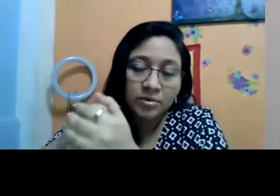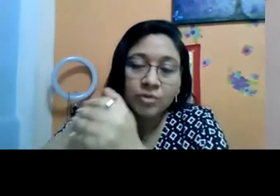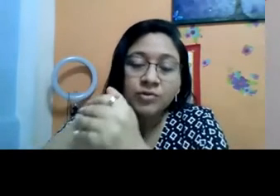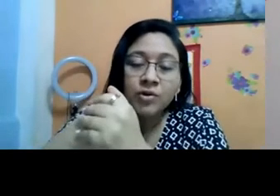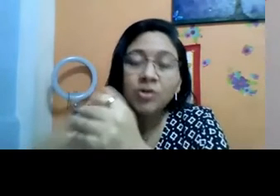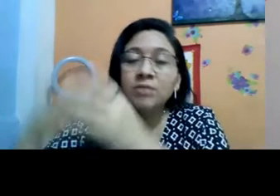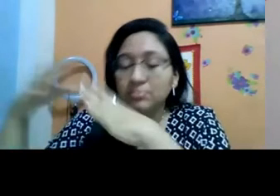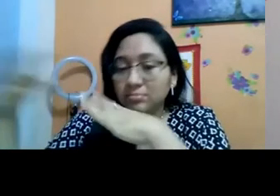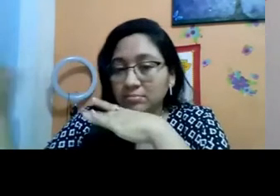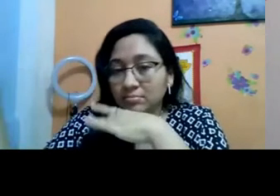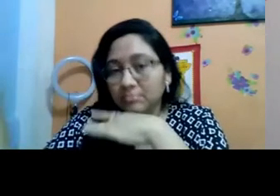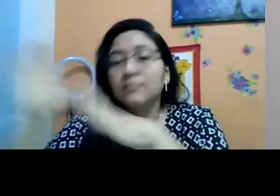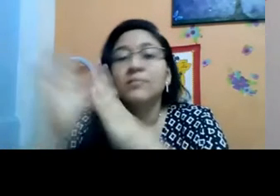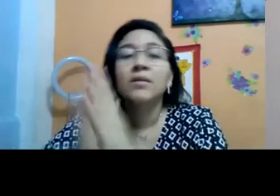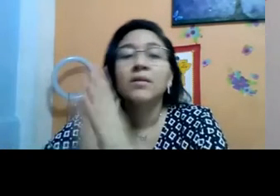yo soy